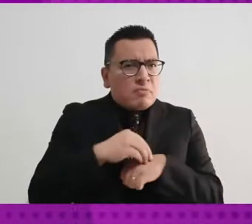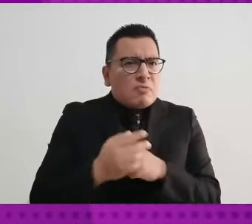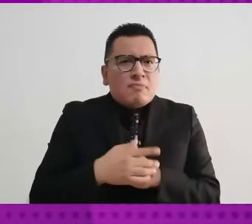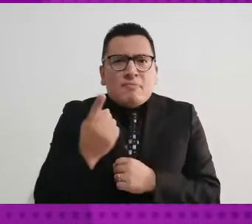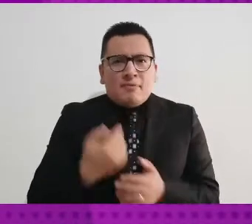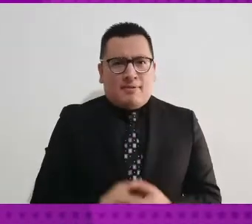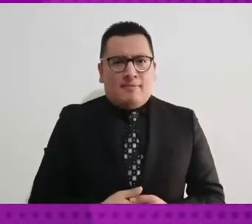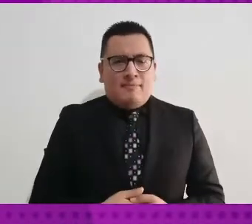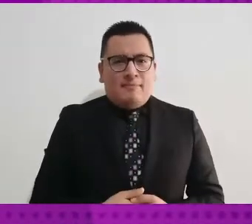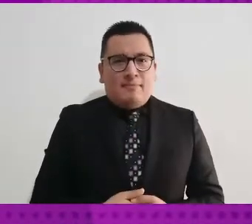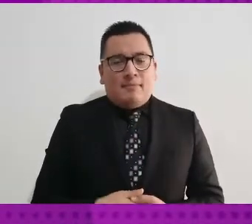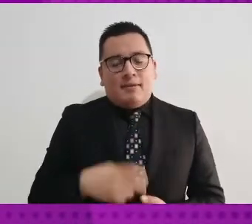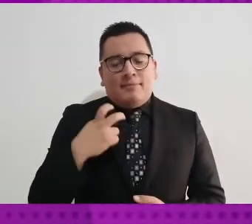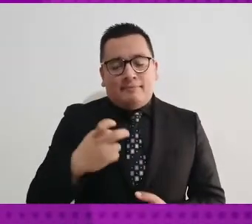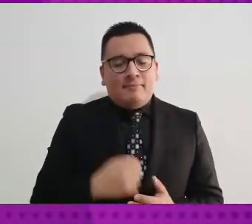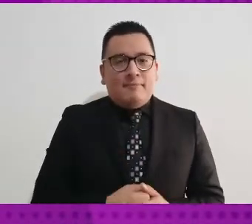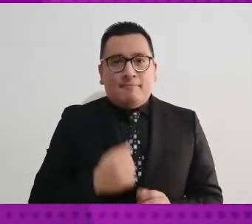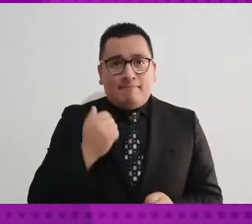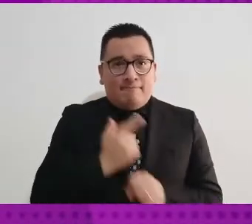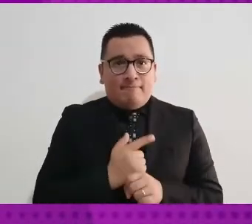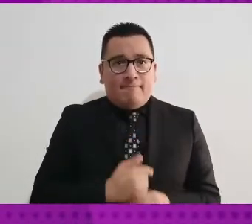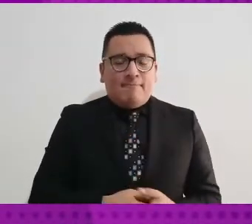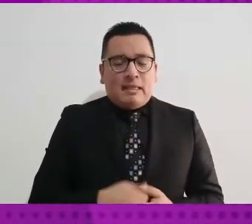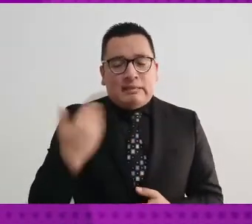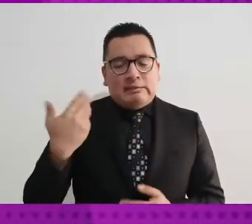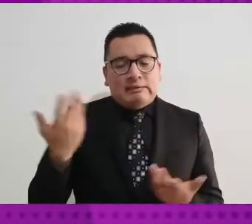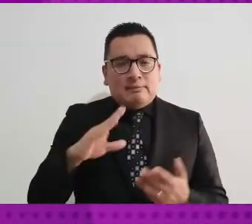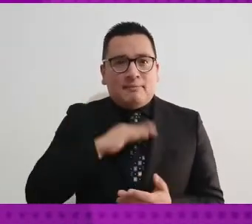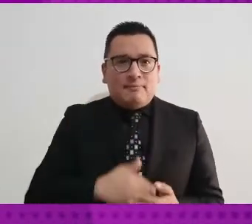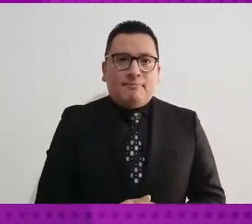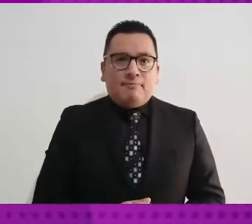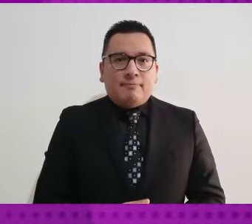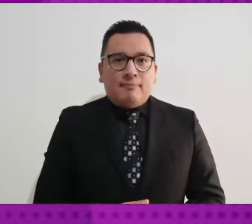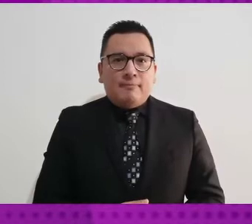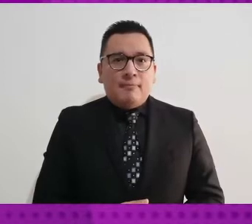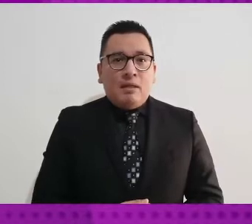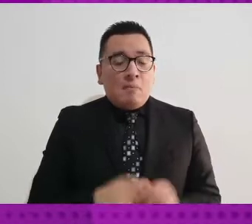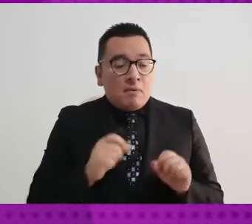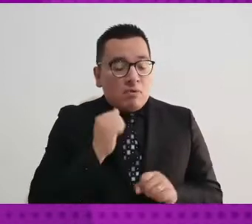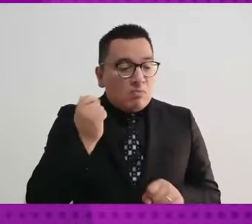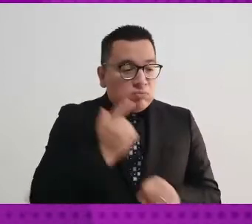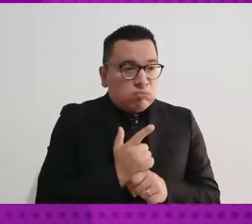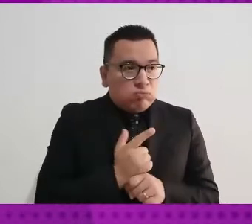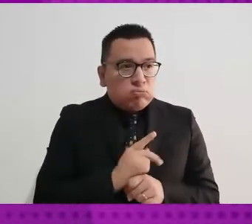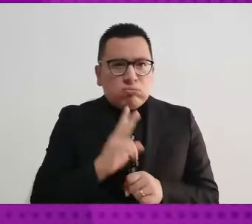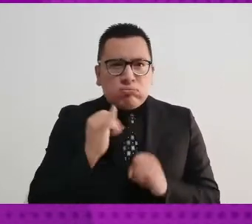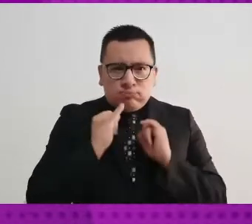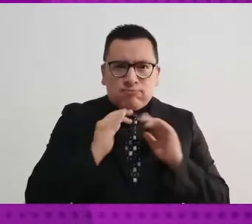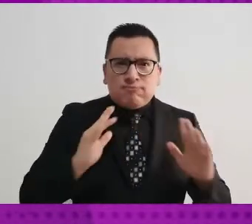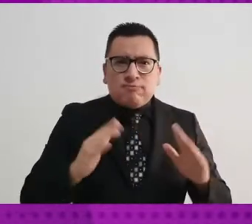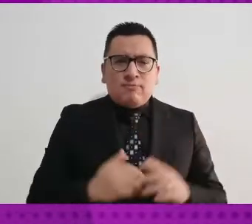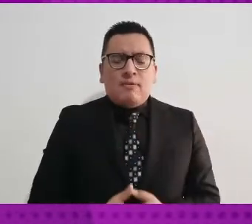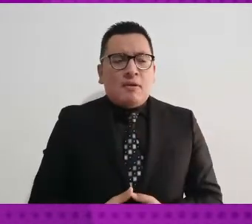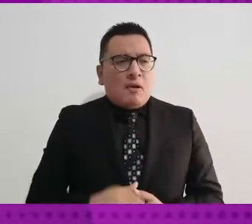son producto justo de lo que se ha considerado también como malas prácticas. En ese museo también van a encontrar datos